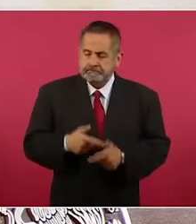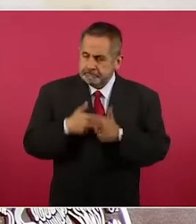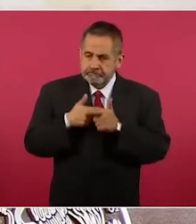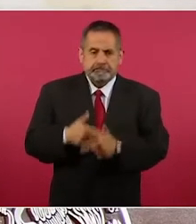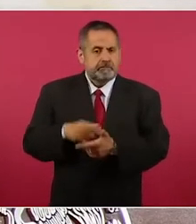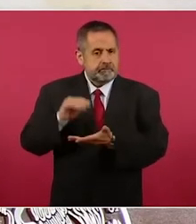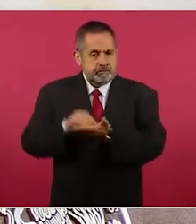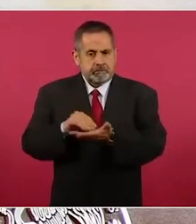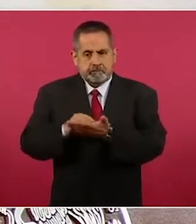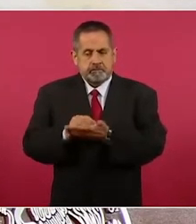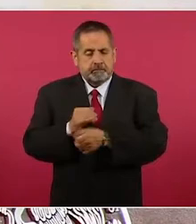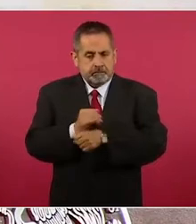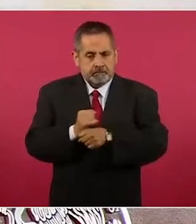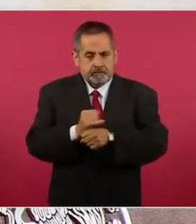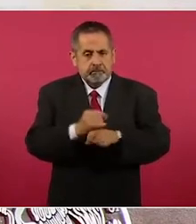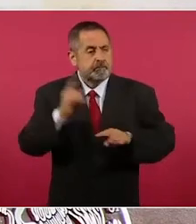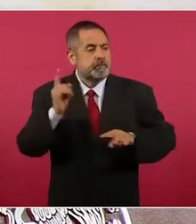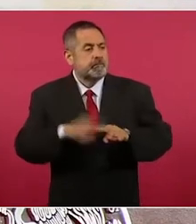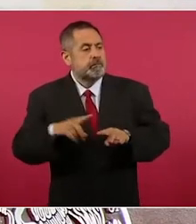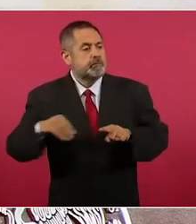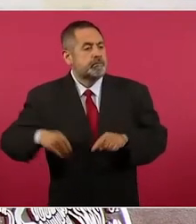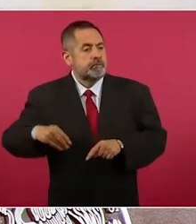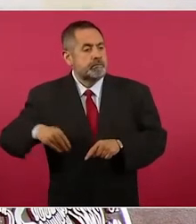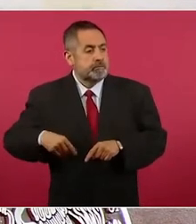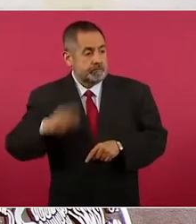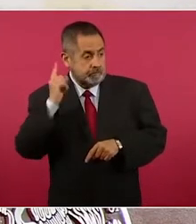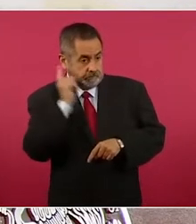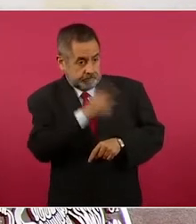continuar la búsqueda de los responsables.